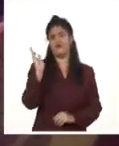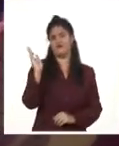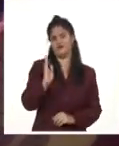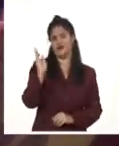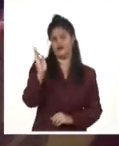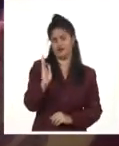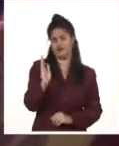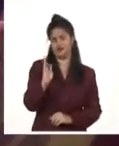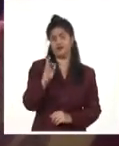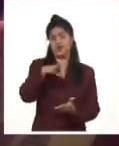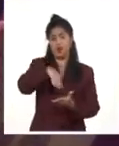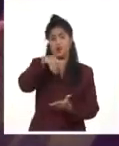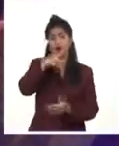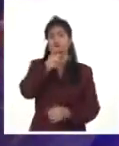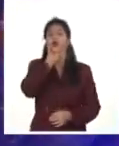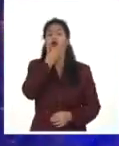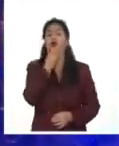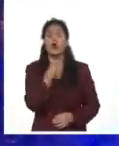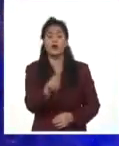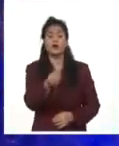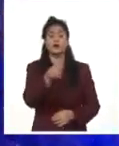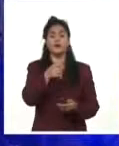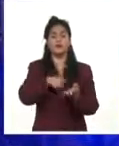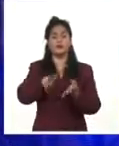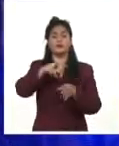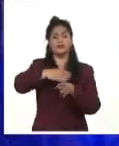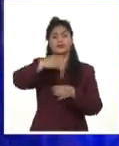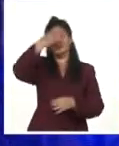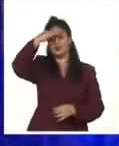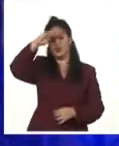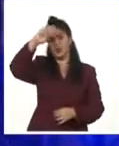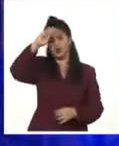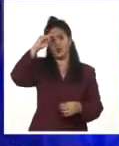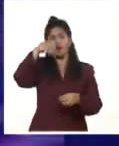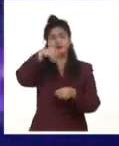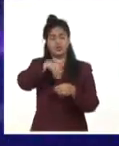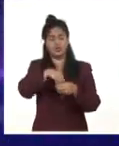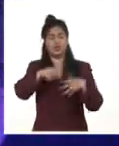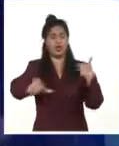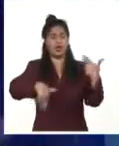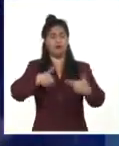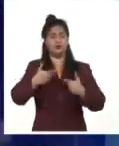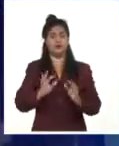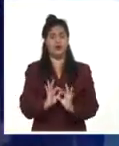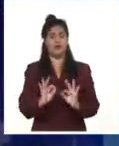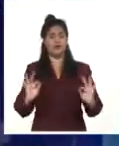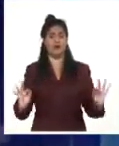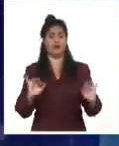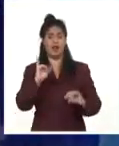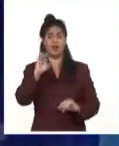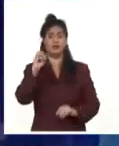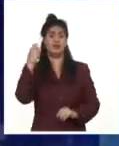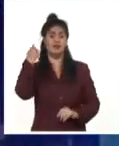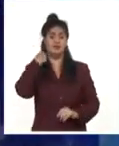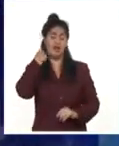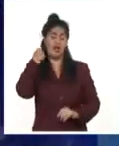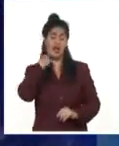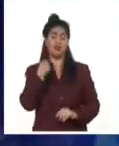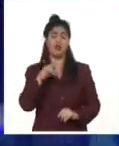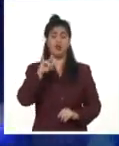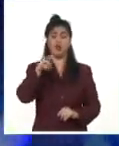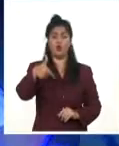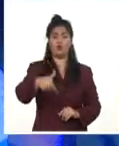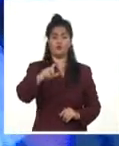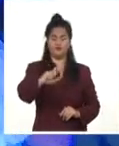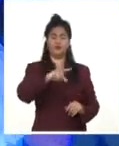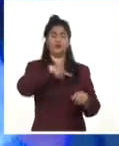La Plaza Juvenil Ferreiro de Santiago de Cuba fue escenario de la gala político-cultural por los aniversarios 60 de la Unión de Jóvenes Comunistas y